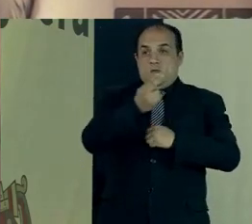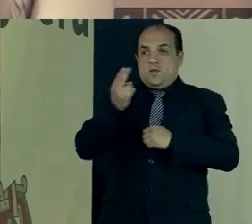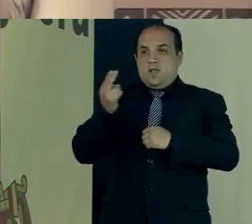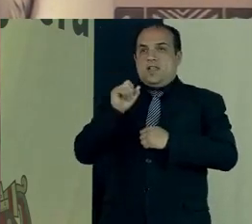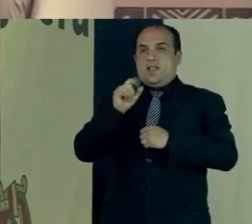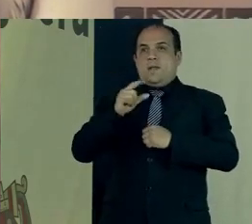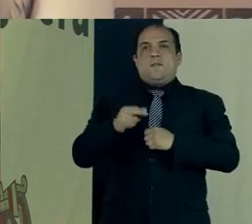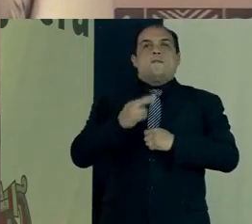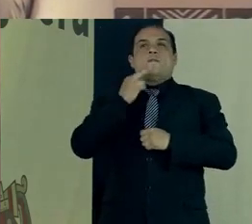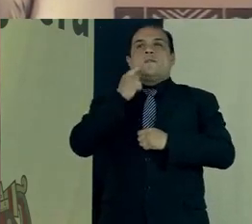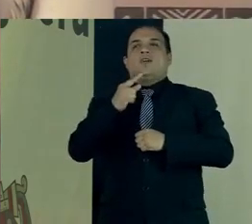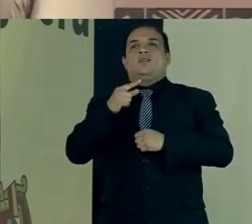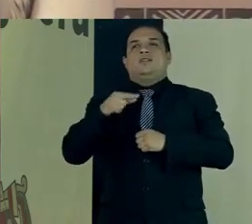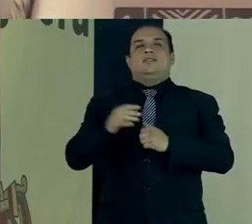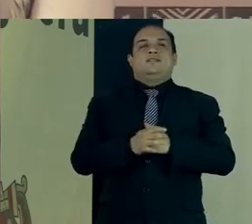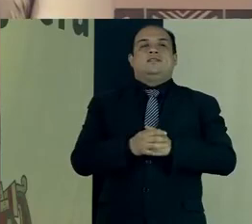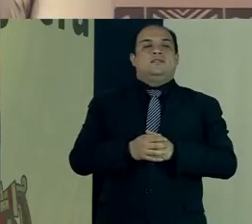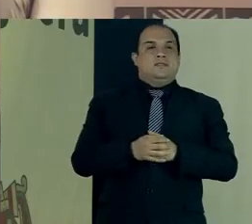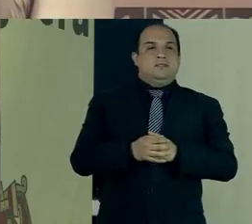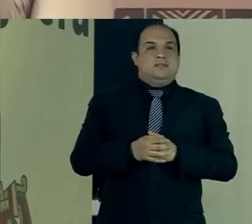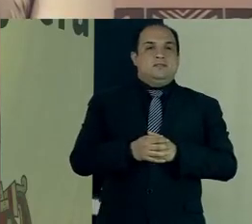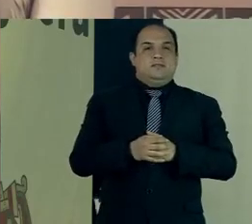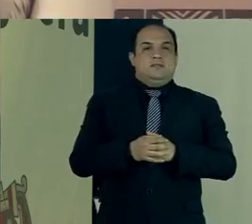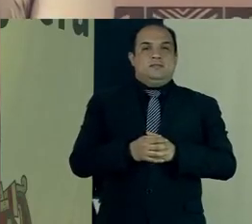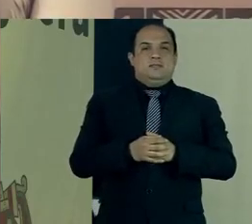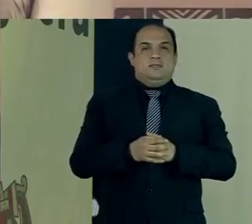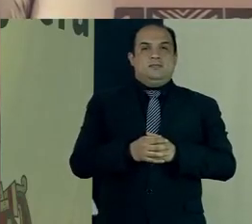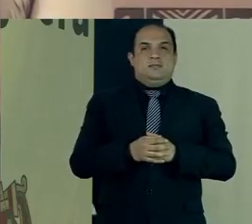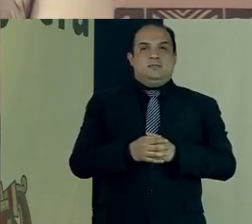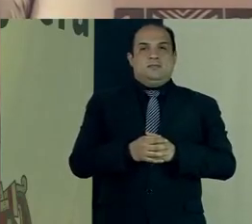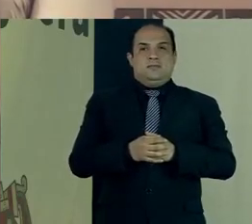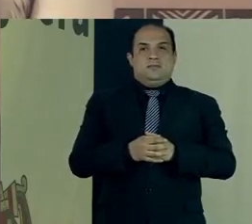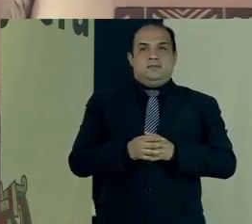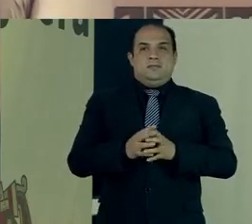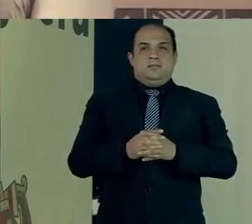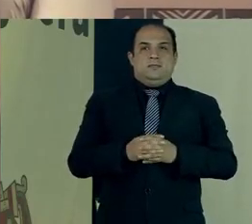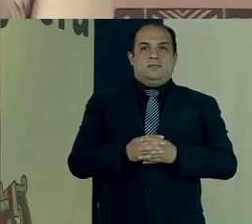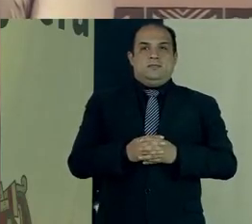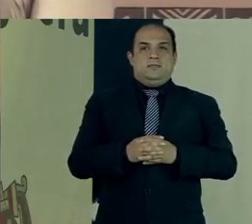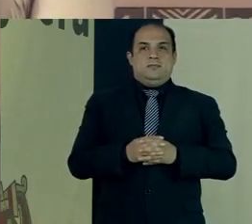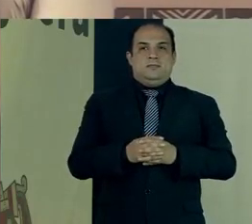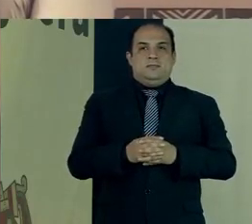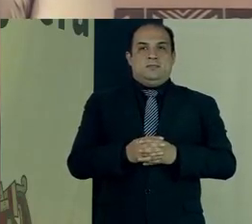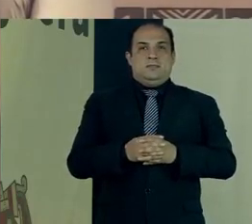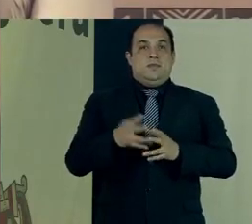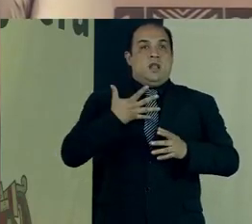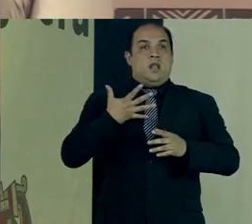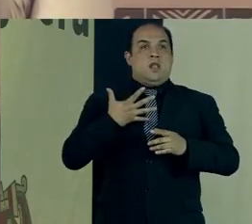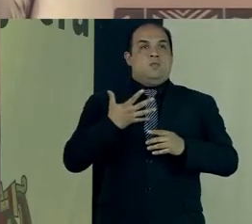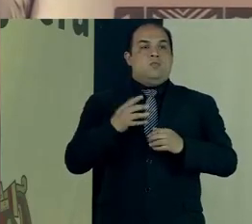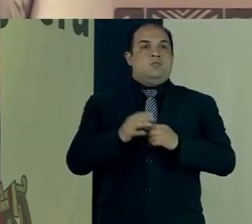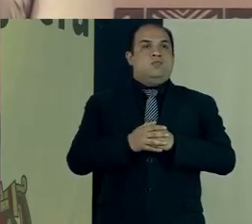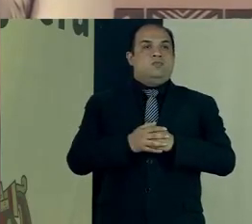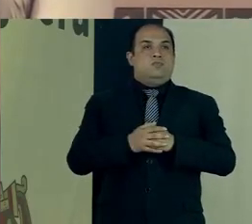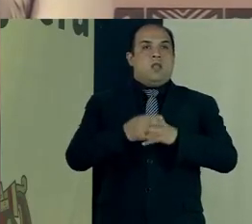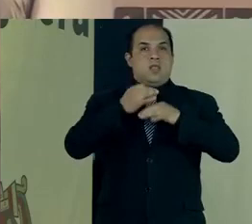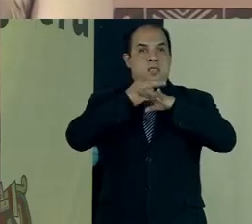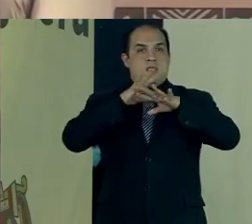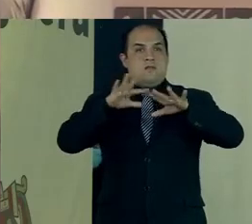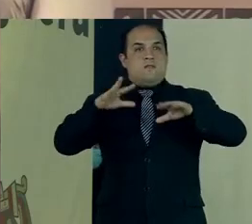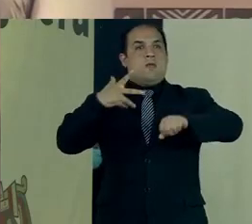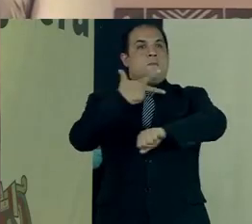recuperaron y ustedes y una campaña de vacunación